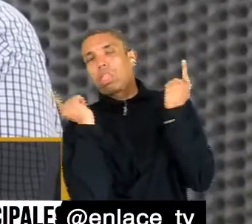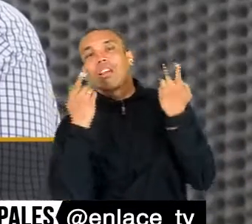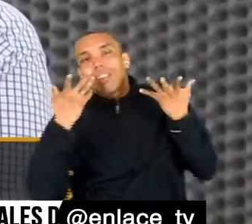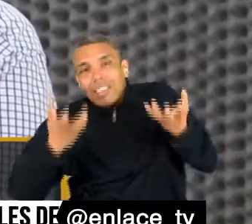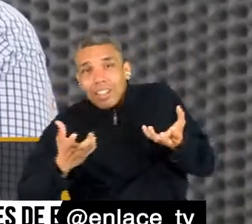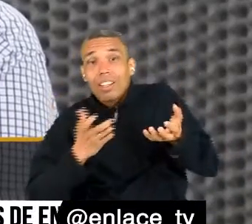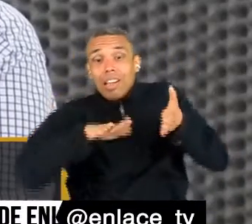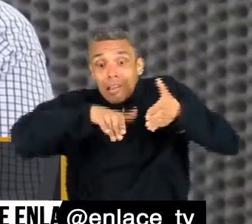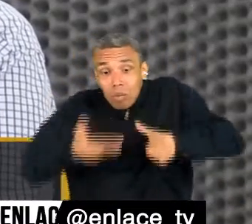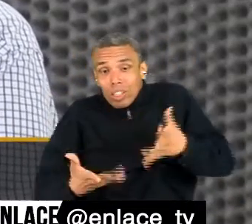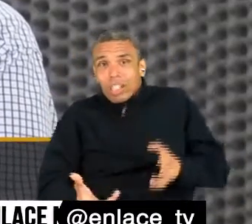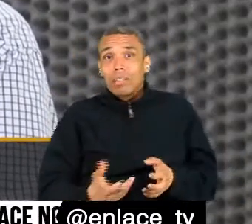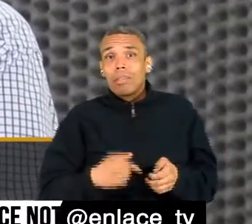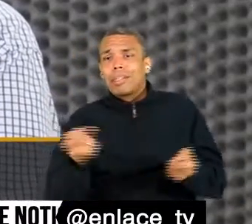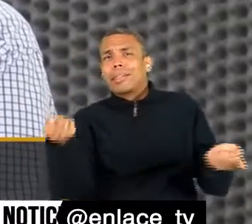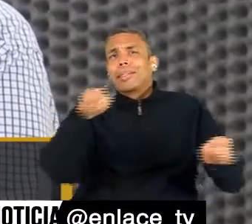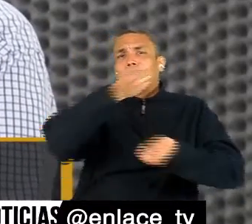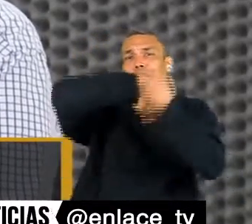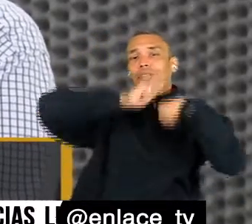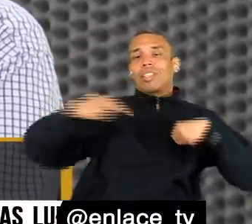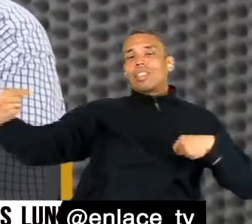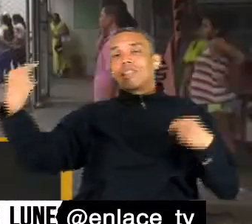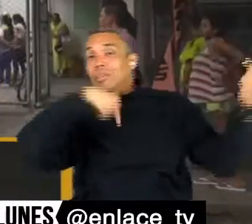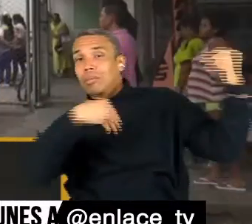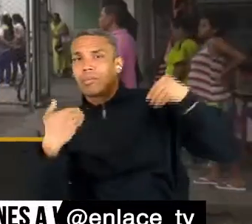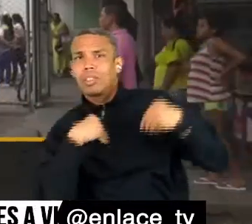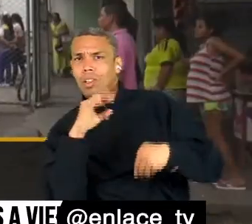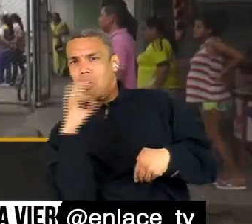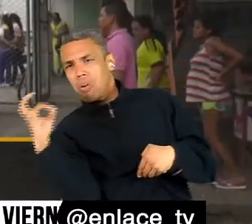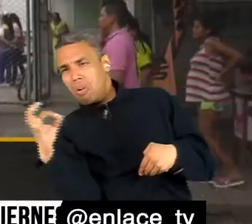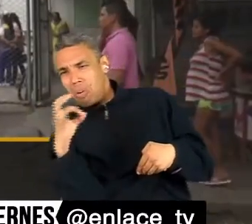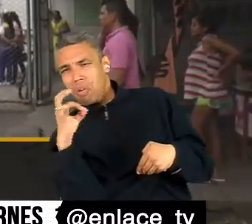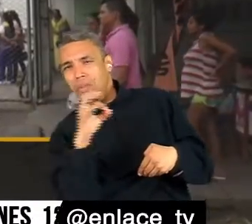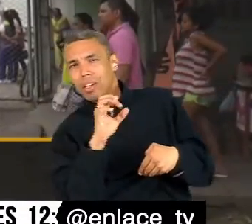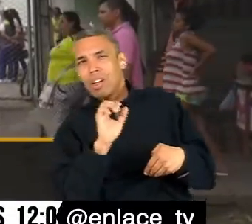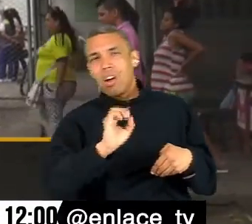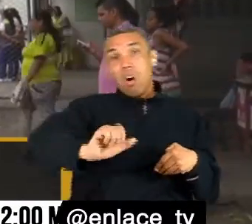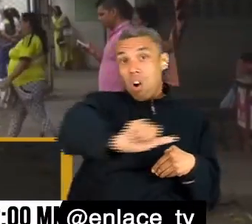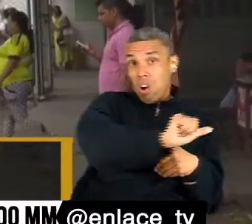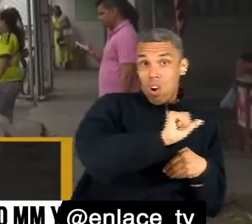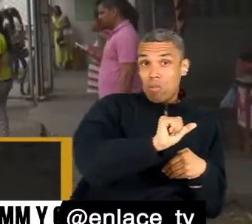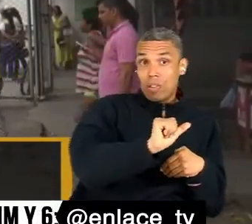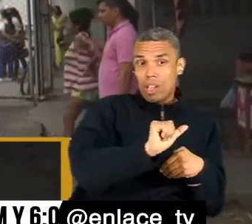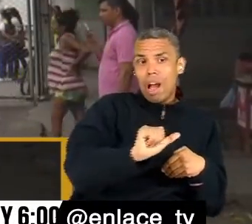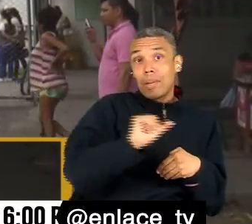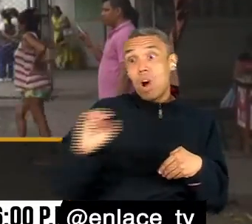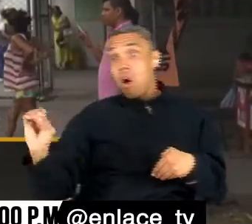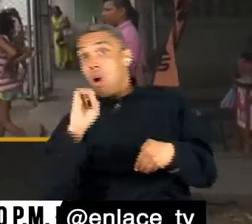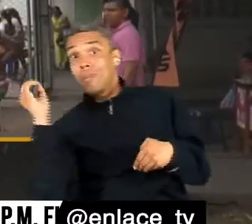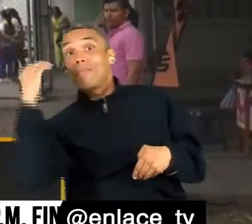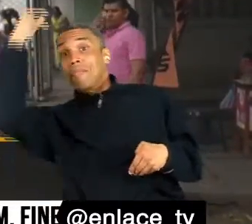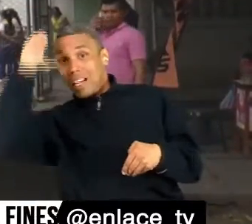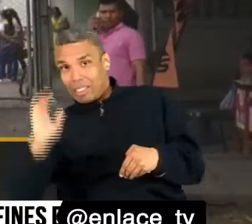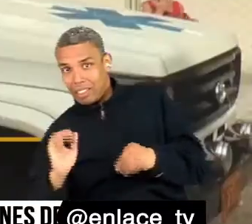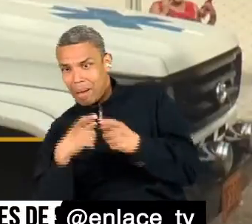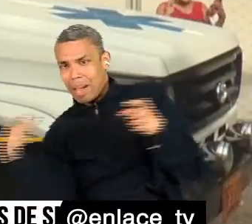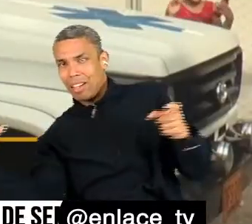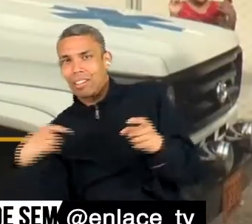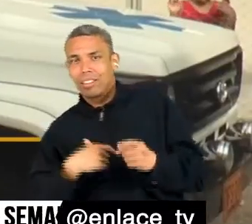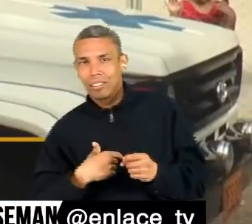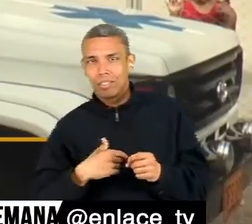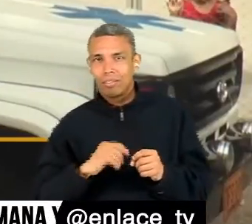hombres. A nivel de las personas que logran su cometido, perdón, las personas que hacen su tentativa, en ocasiones